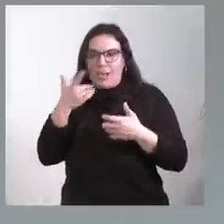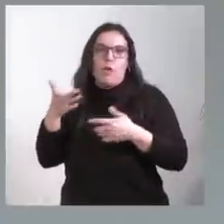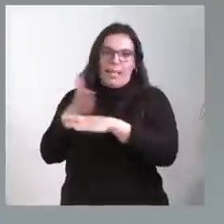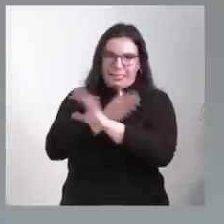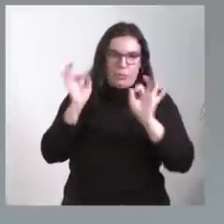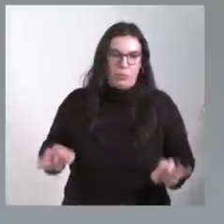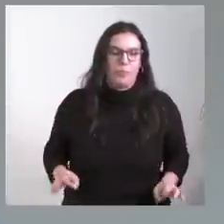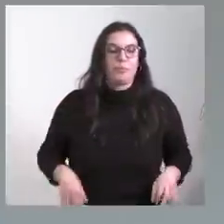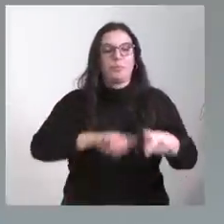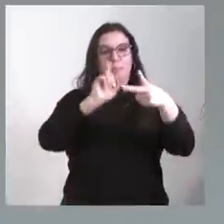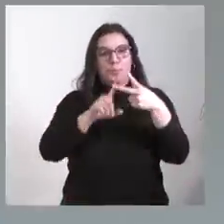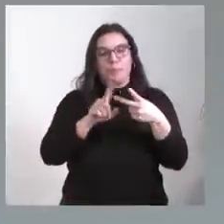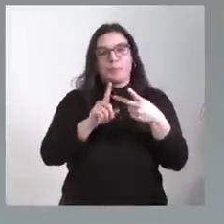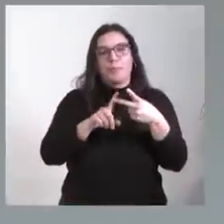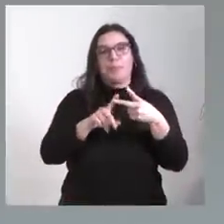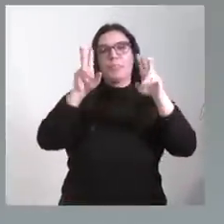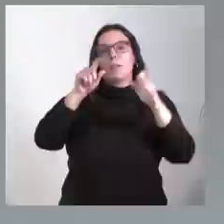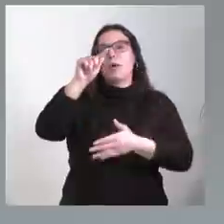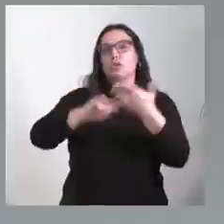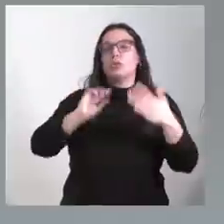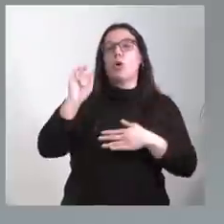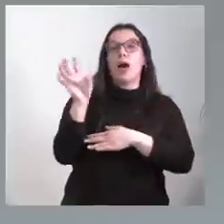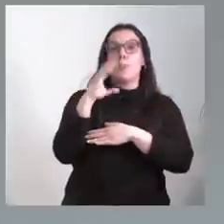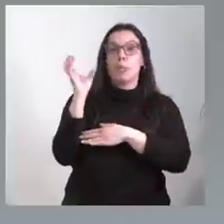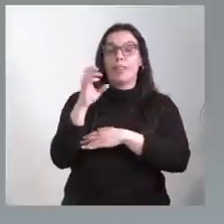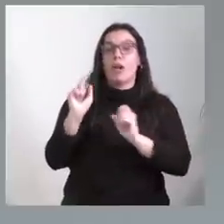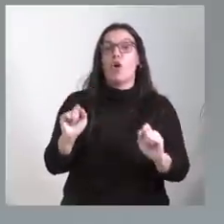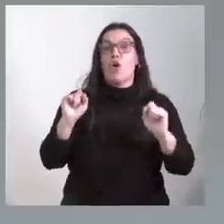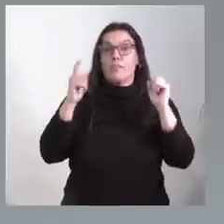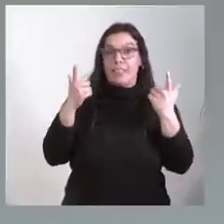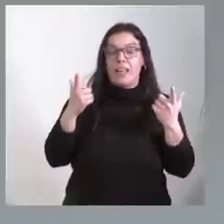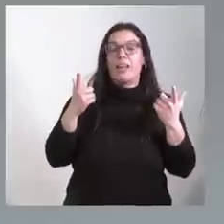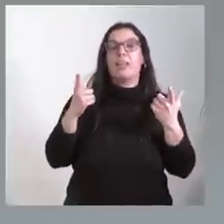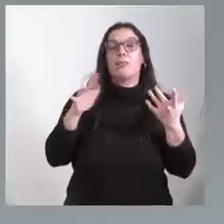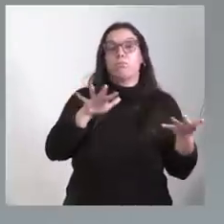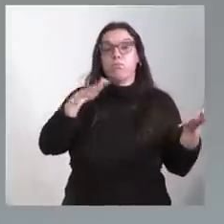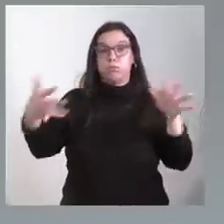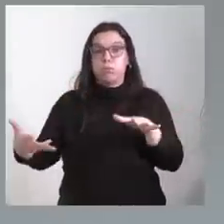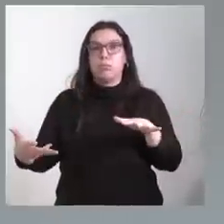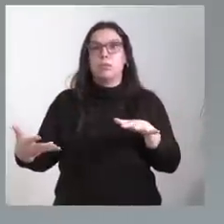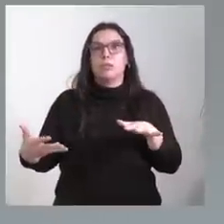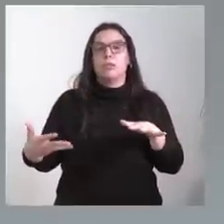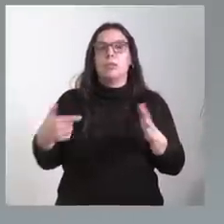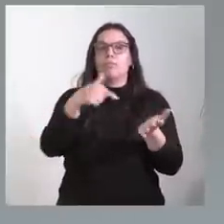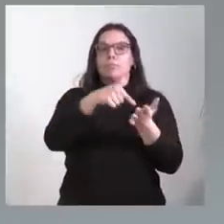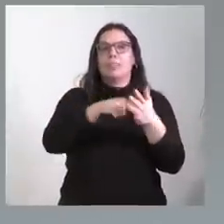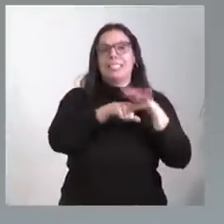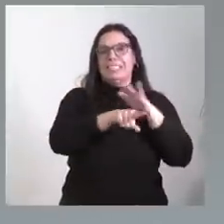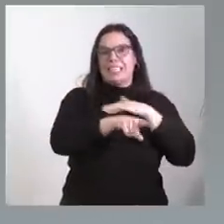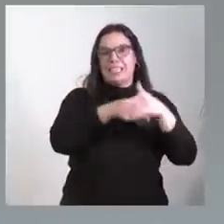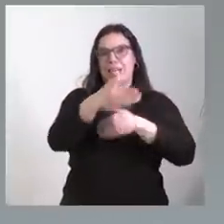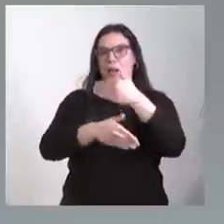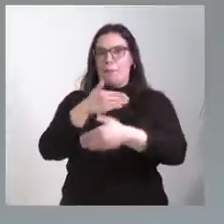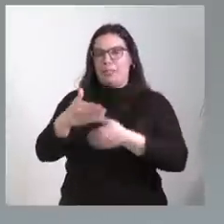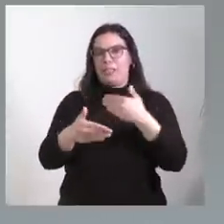en segundo lugar El contrato de ambulancias la formalización y efectividad del contrato exige de una serie de trámites en el